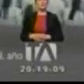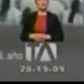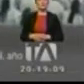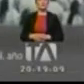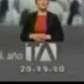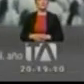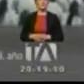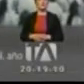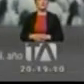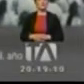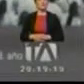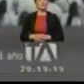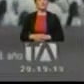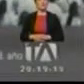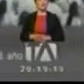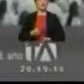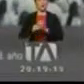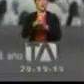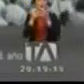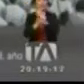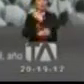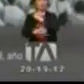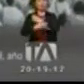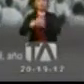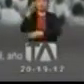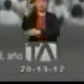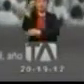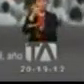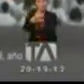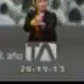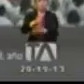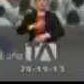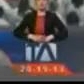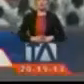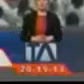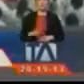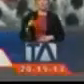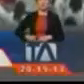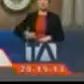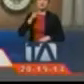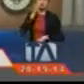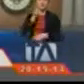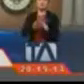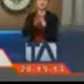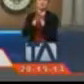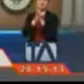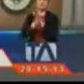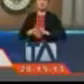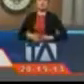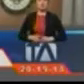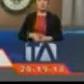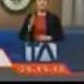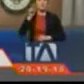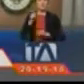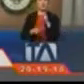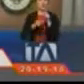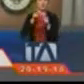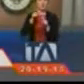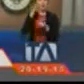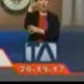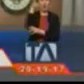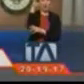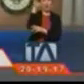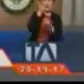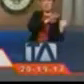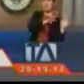Y estamos dispuestos a ayudar países como Colombia, que no tiene salud pública. Miles de pacientes